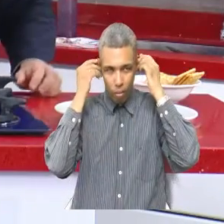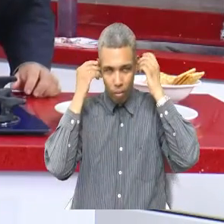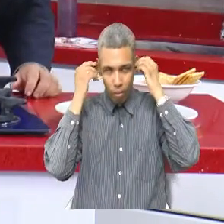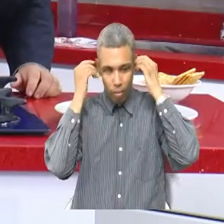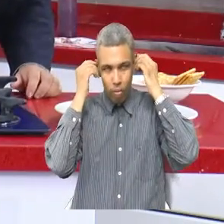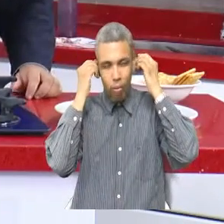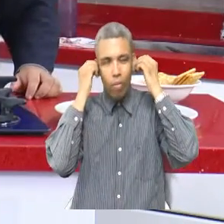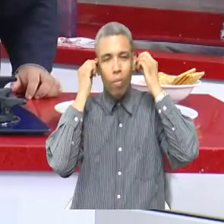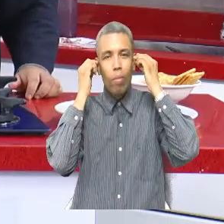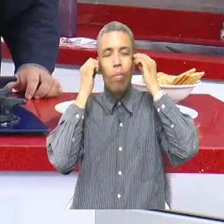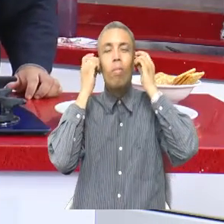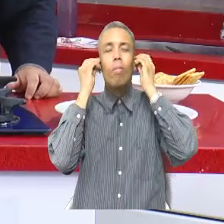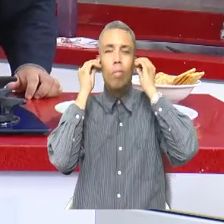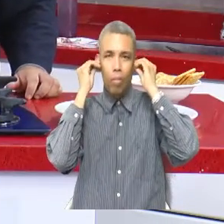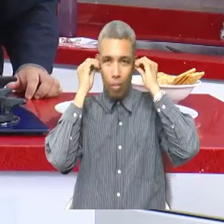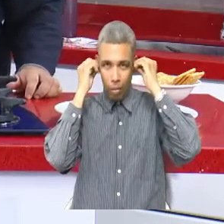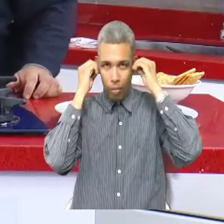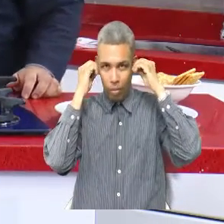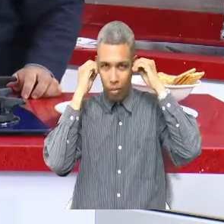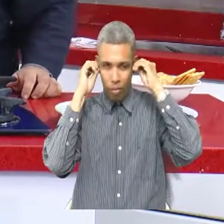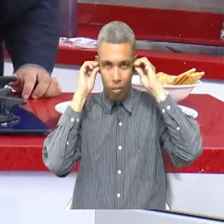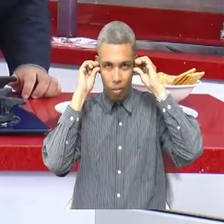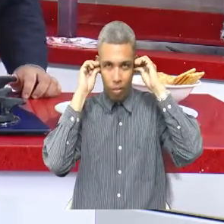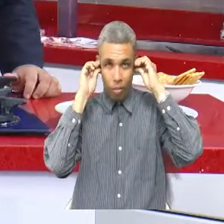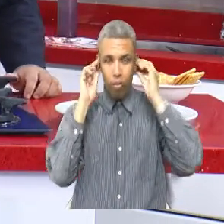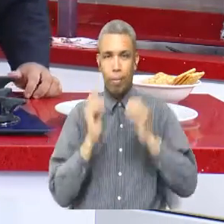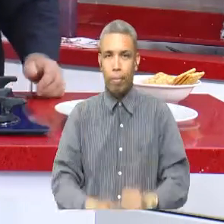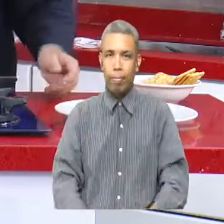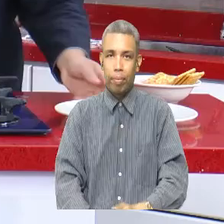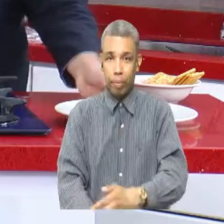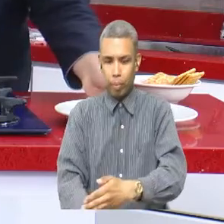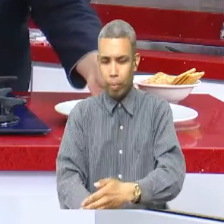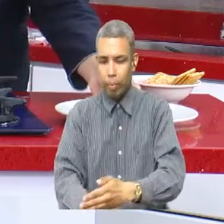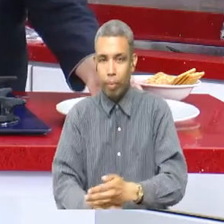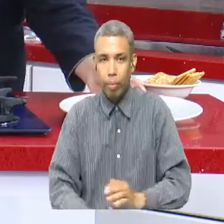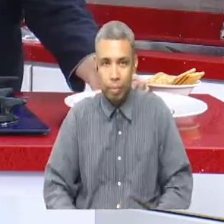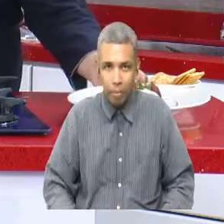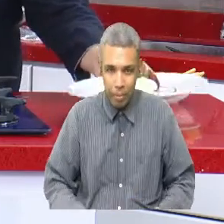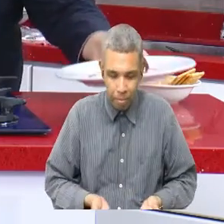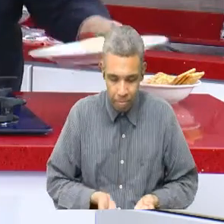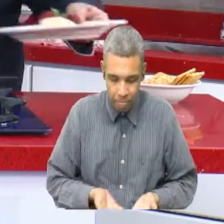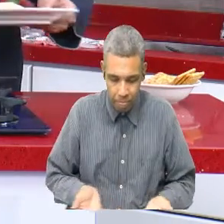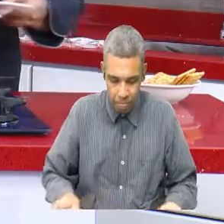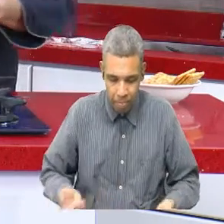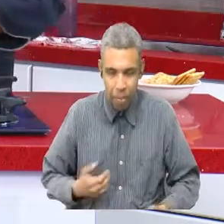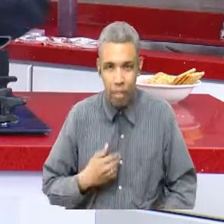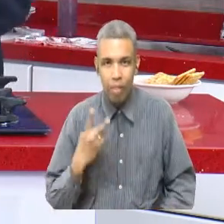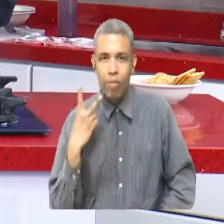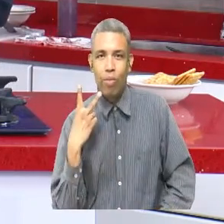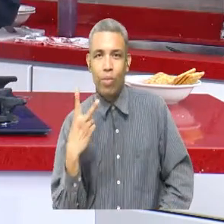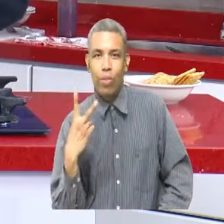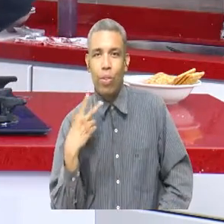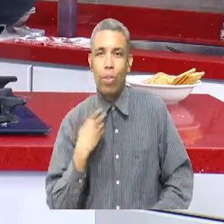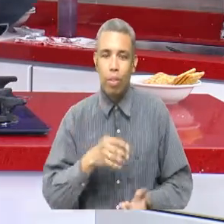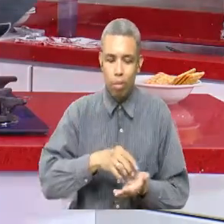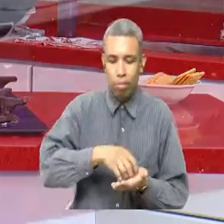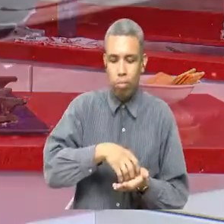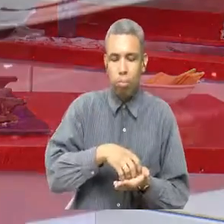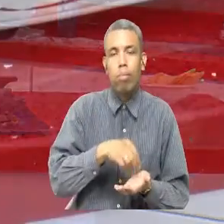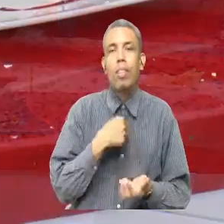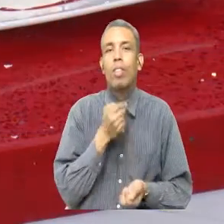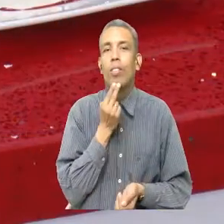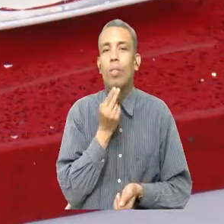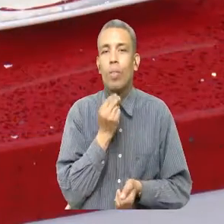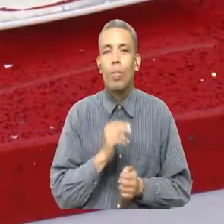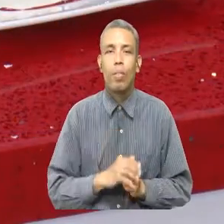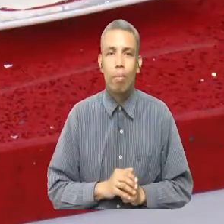Continuamos en A Pedir de Boca, queridos televidentes, y de esta forma quedaron dos presentaciones de ensamble o emplatado, pero aquí Sergio también acaba de hacer